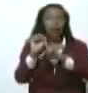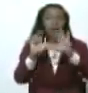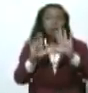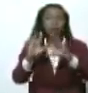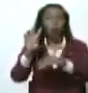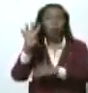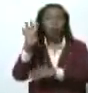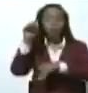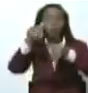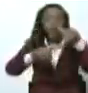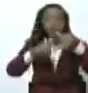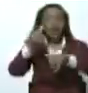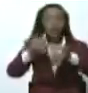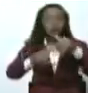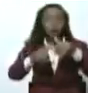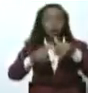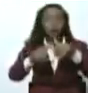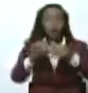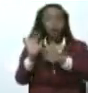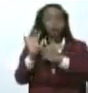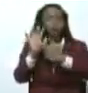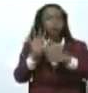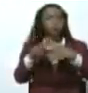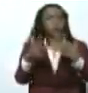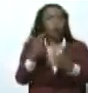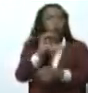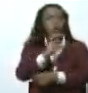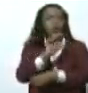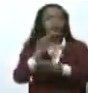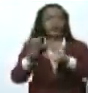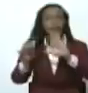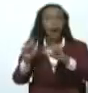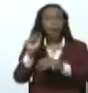139.584 votos, lo que representa un